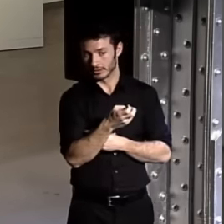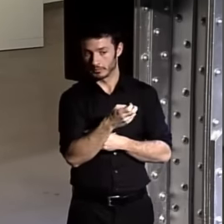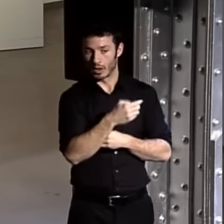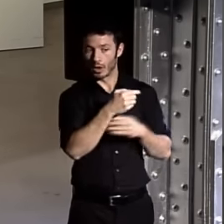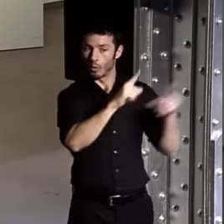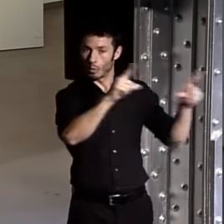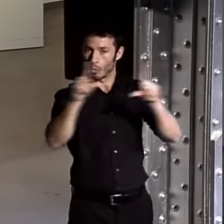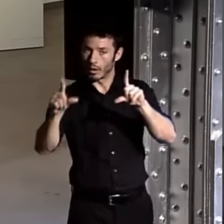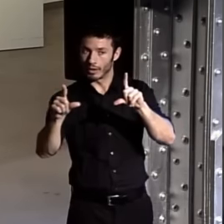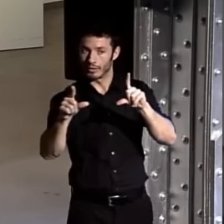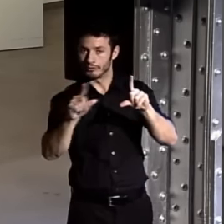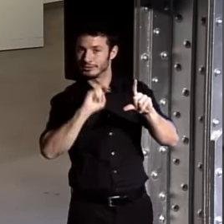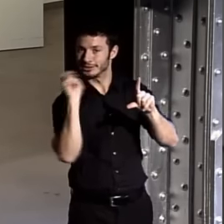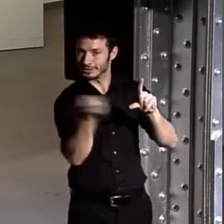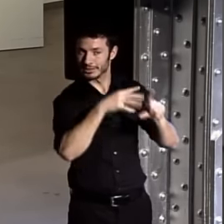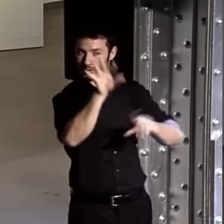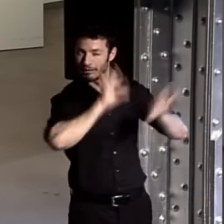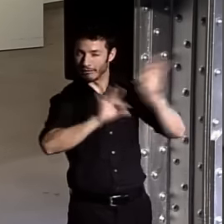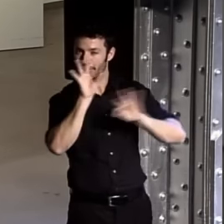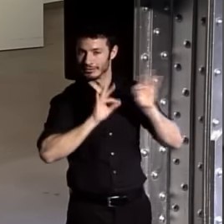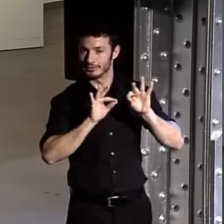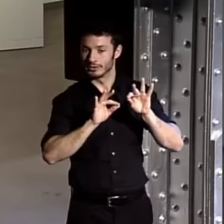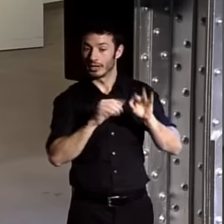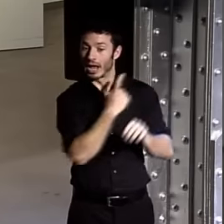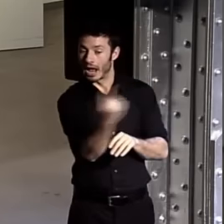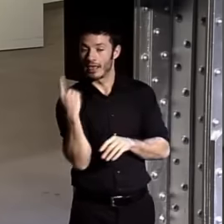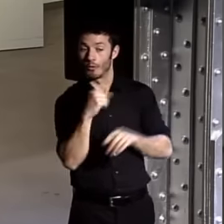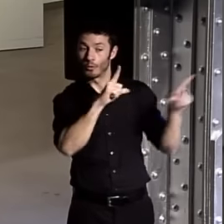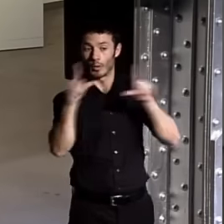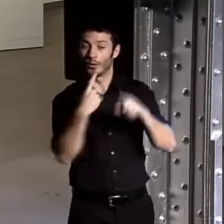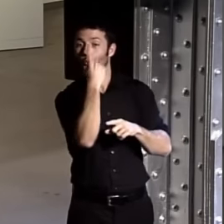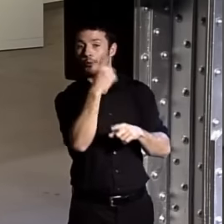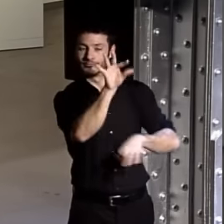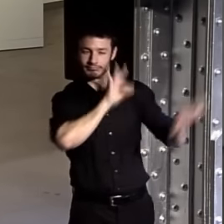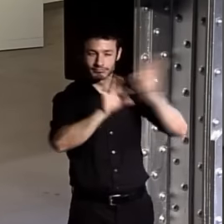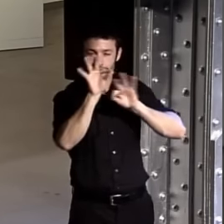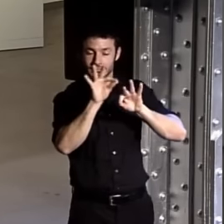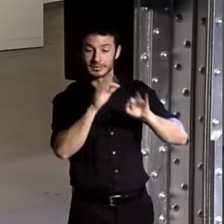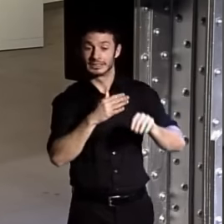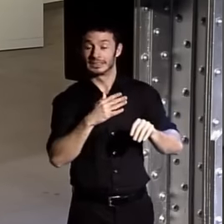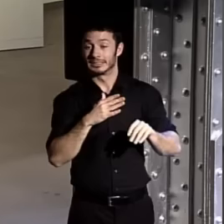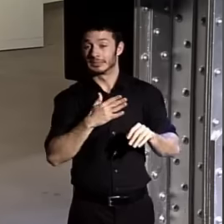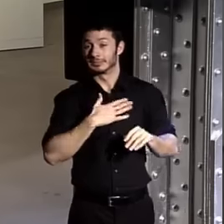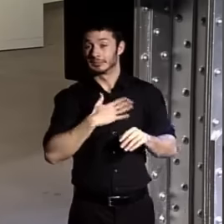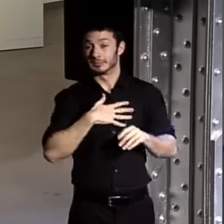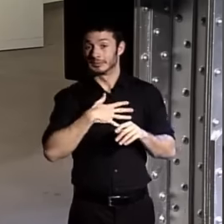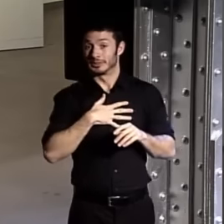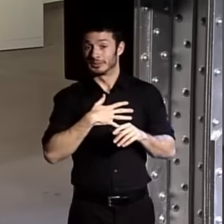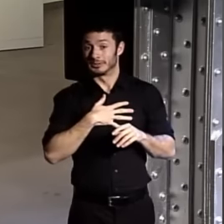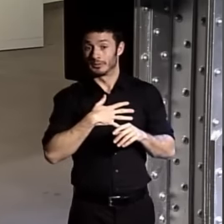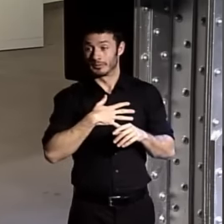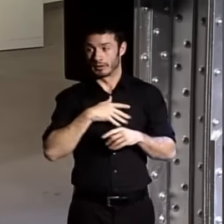elegir entonces eh cada uno eligió uno y en mi caso e están allí a la derecha